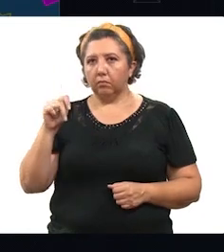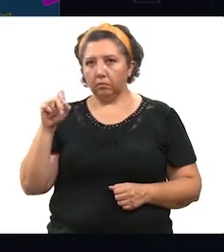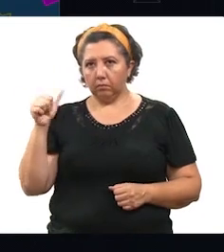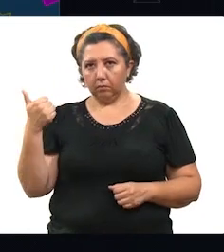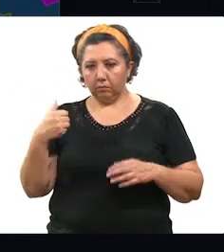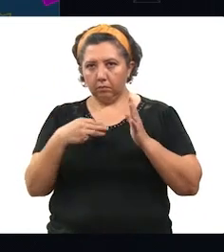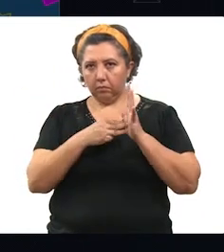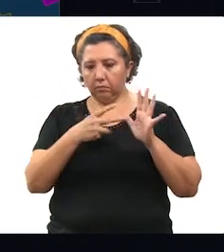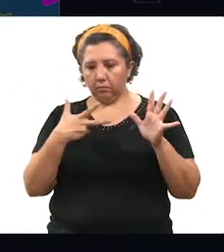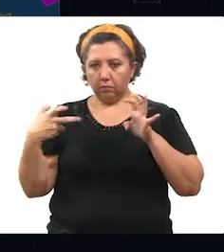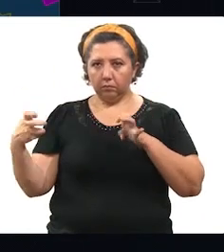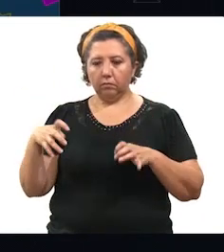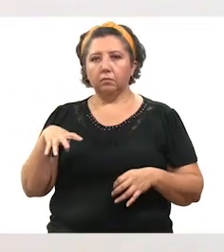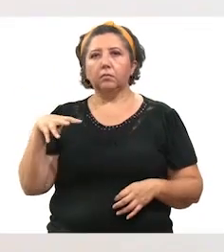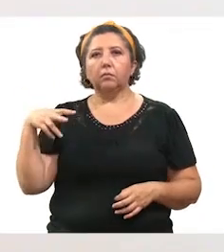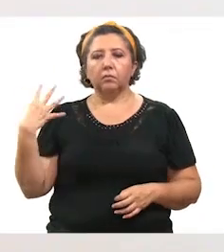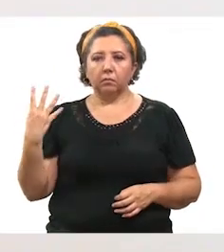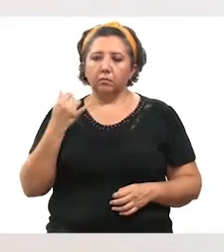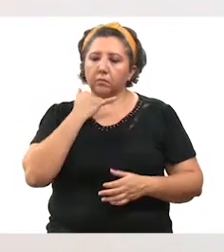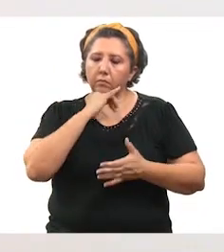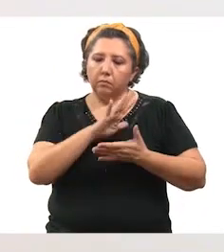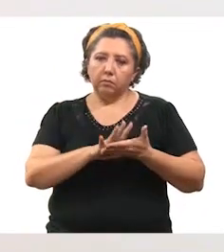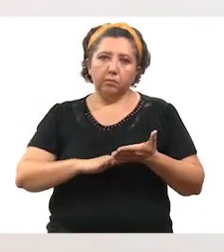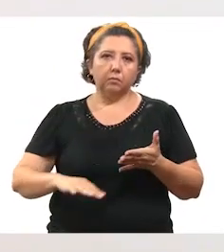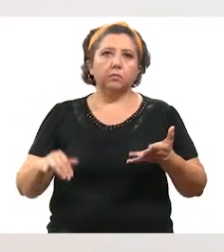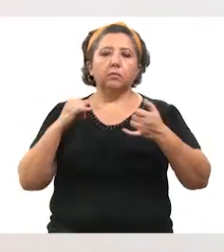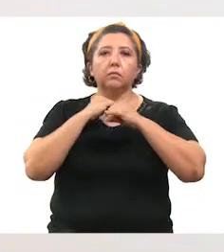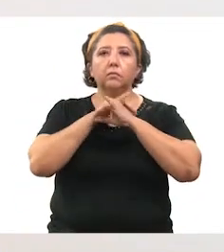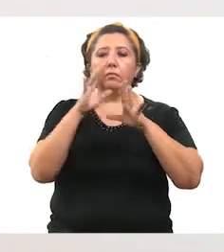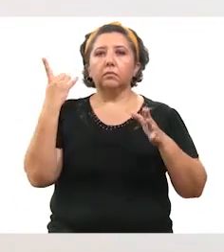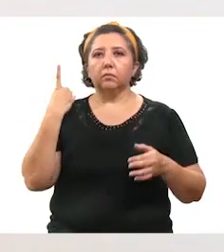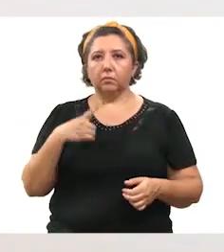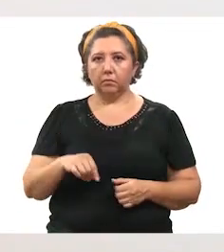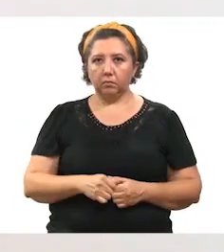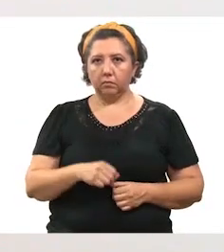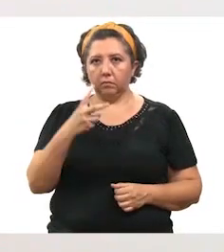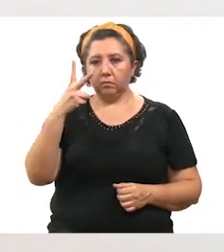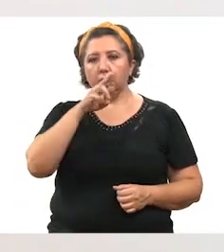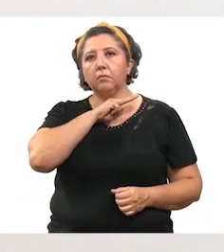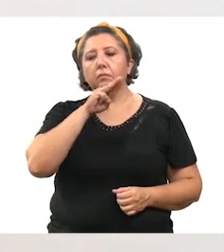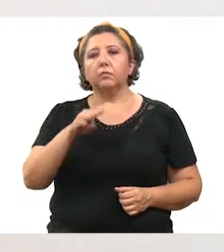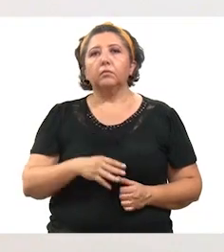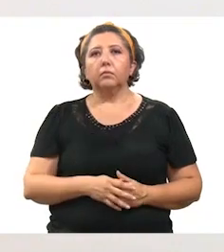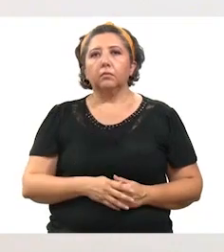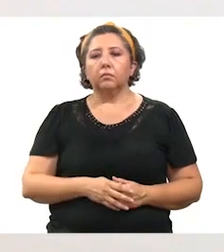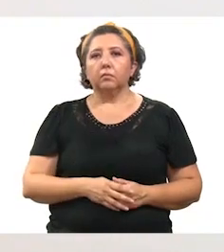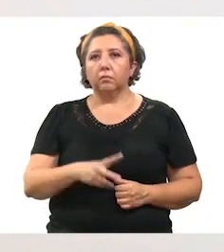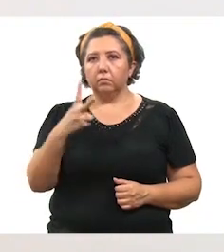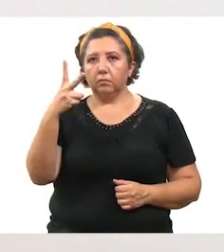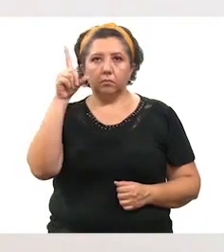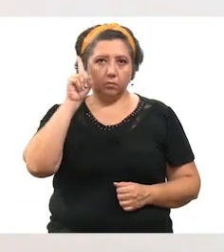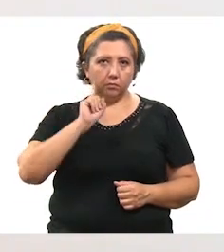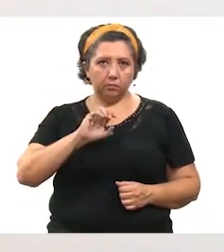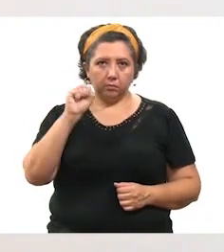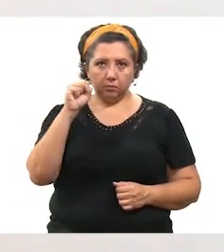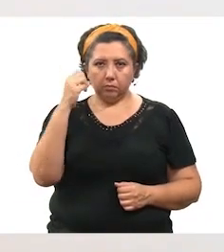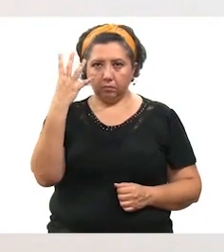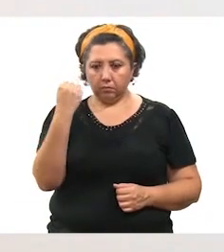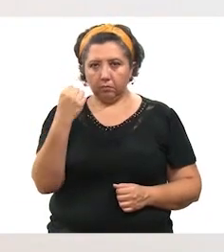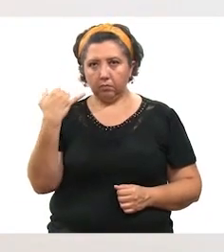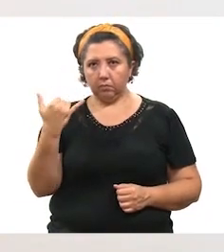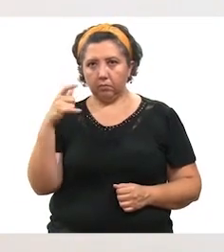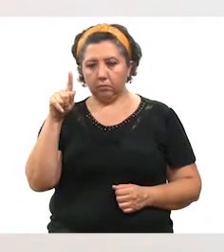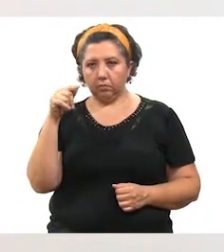poniente 11.814. Lamentablemente en este parte médico informamos de 2 fallecimientos, 2 mujeres de 69